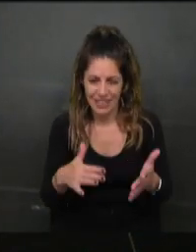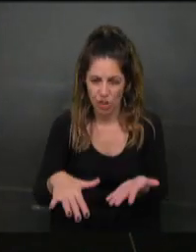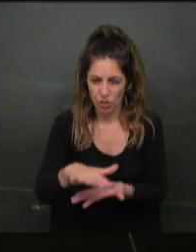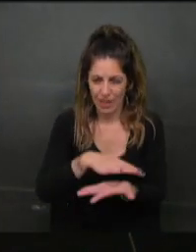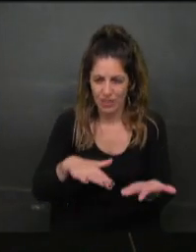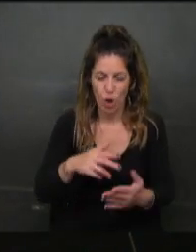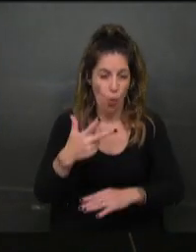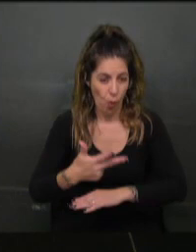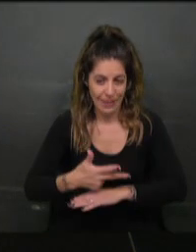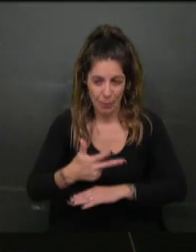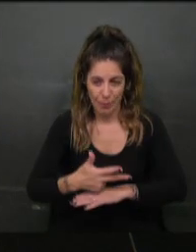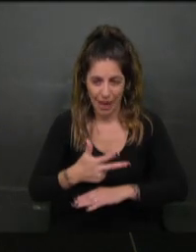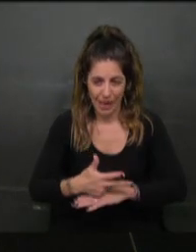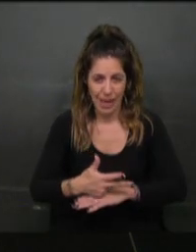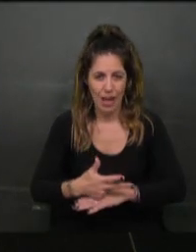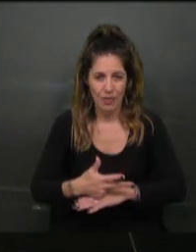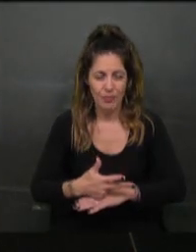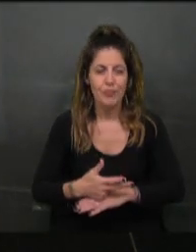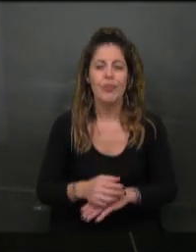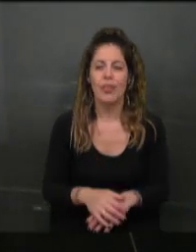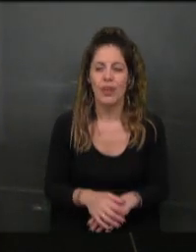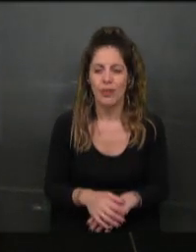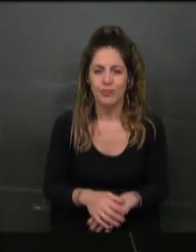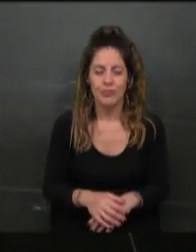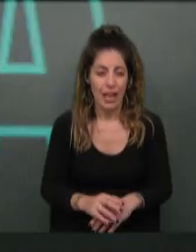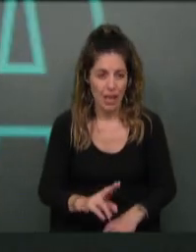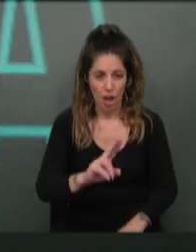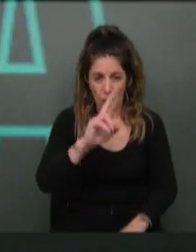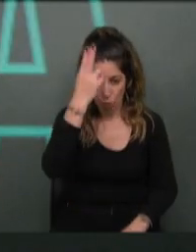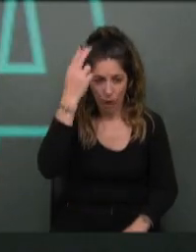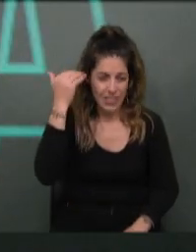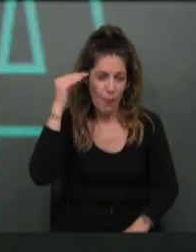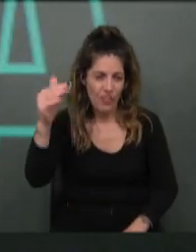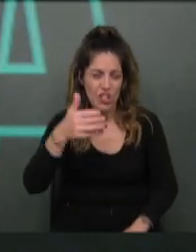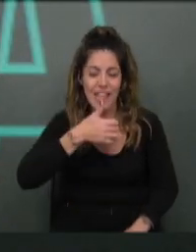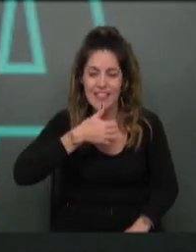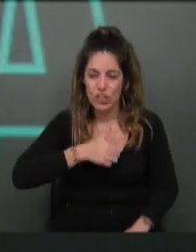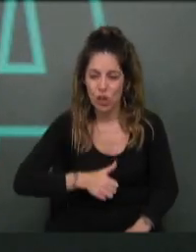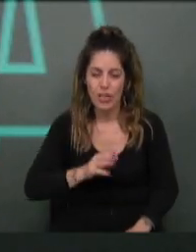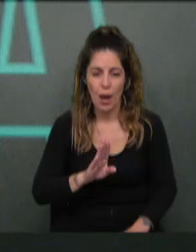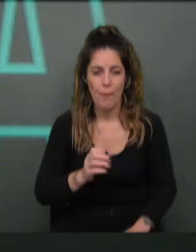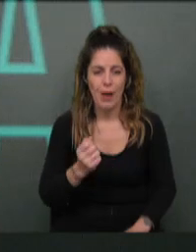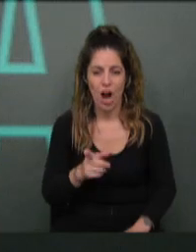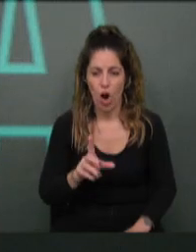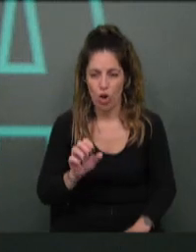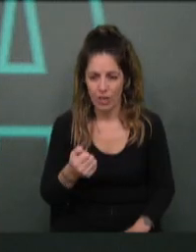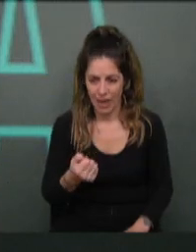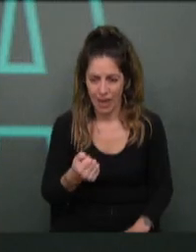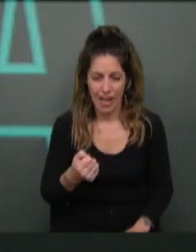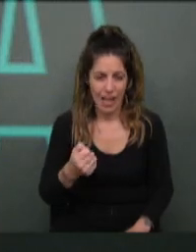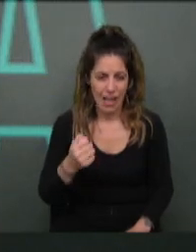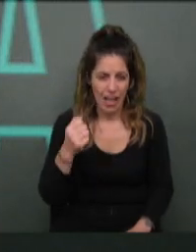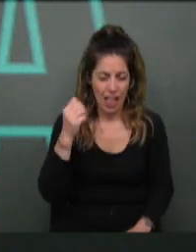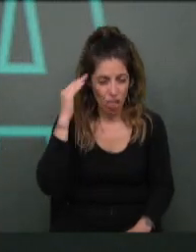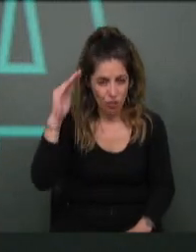de Guatemala un país en este continente eh la uruguaya profesora de historia Georgina pagol e es eh docente en